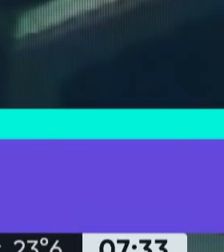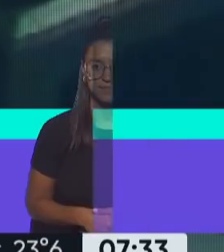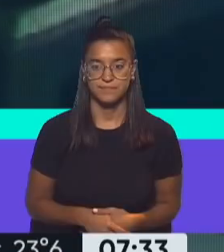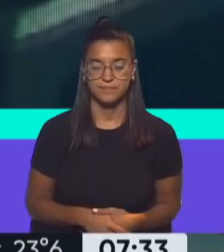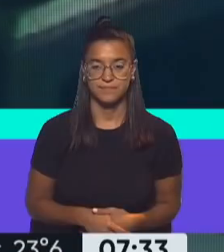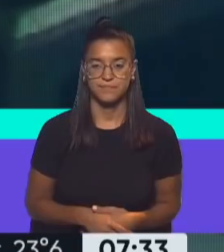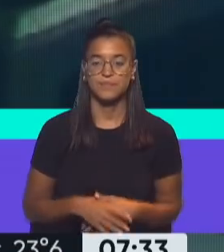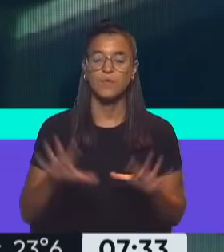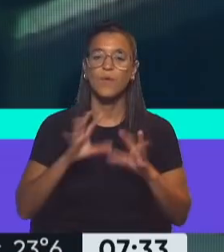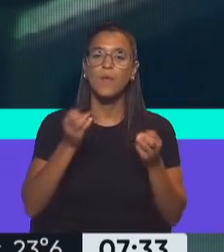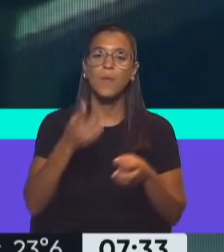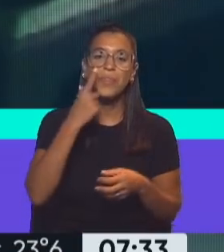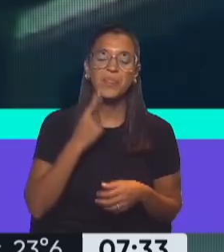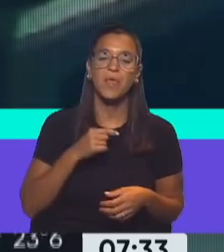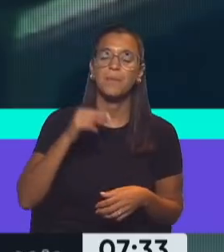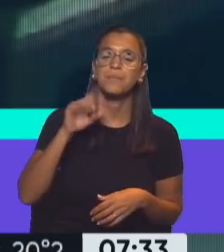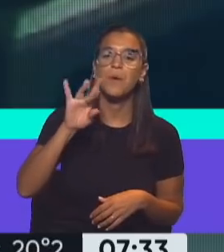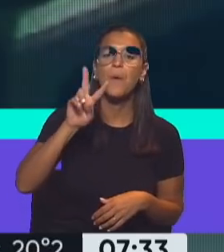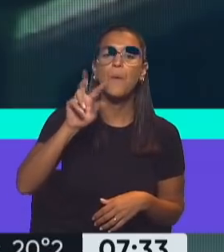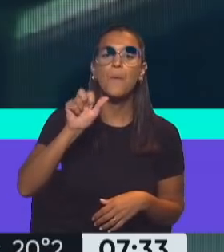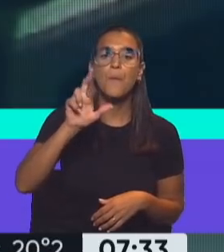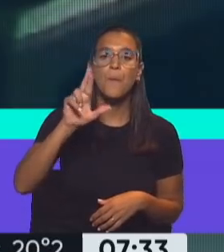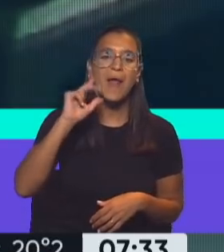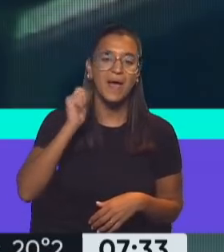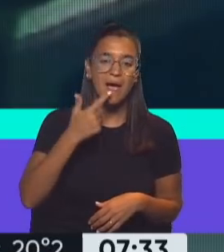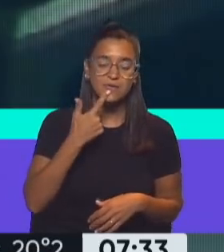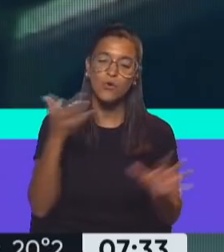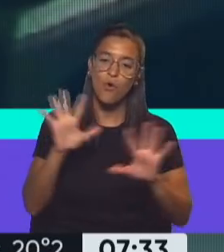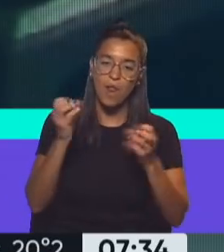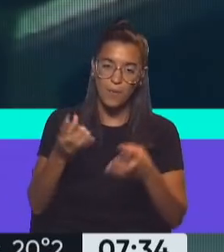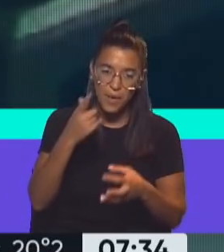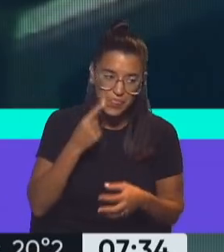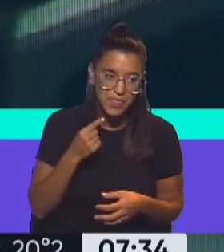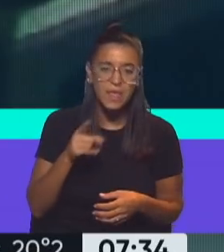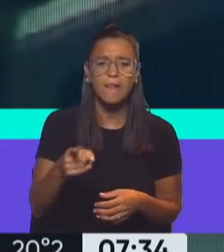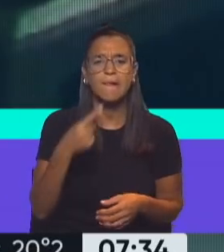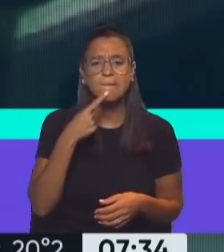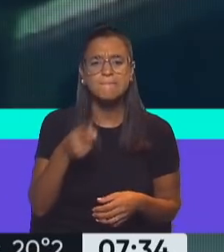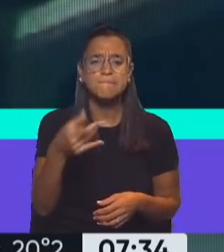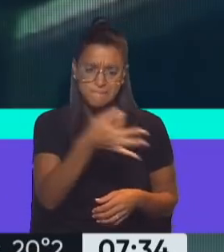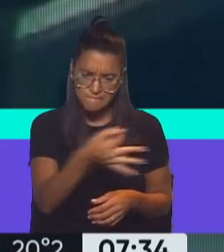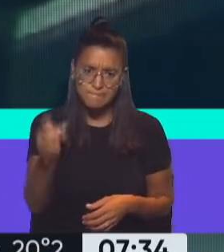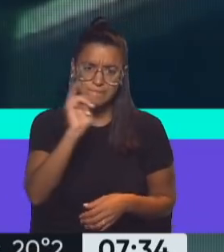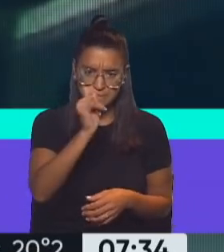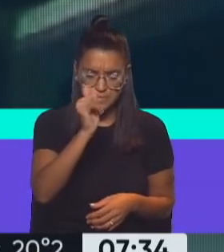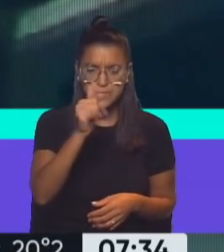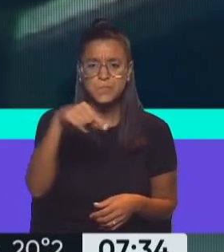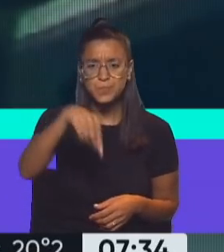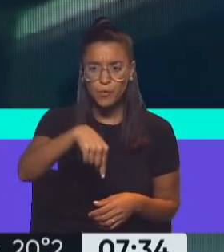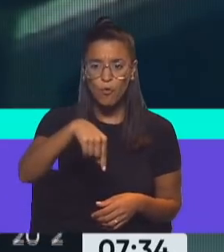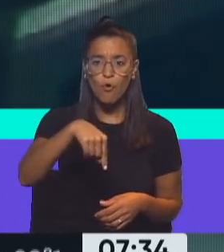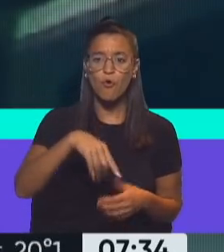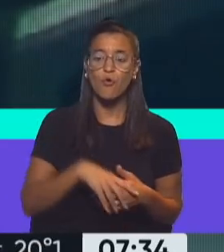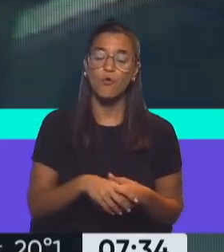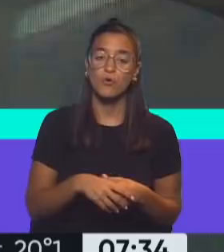¿qué tal? Buen día. Gracias por atendernos. Hola, ¿cómo andas, Silvia? Buen día. Doctor. Efectivamente, sí. Hoy